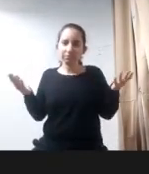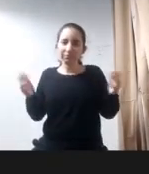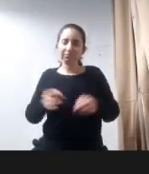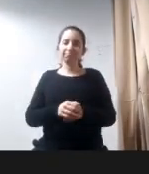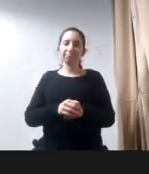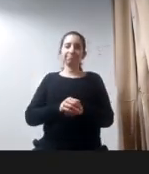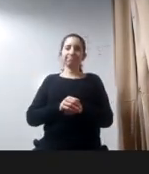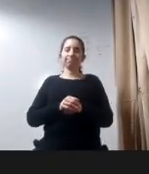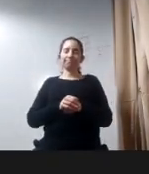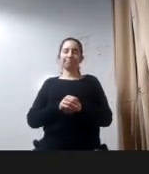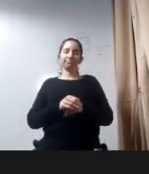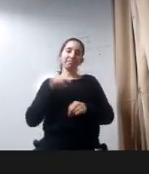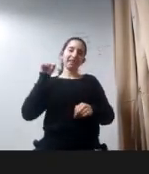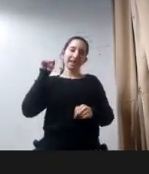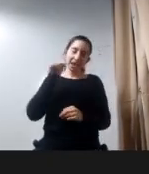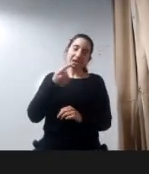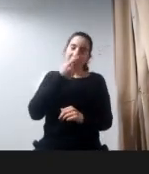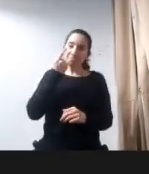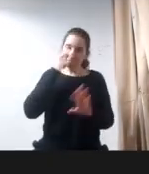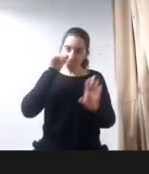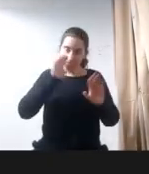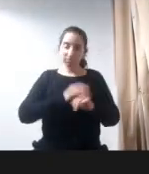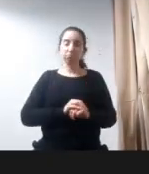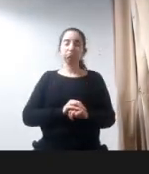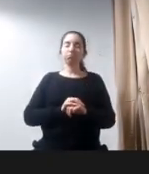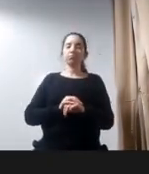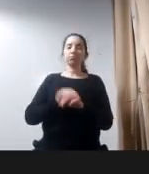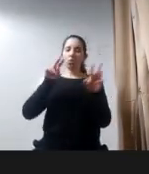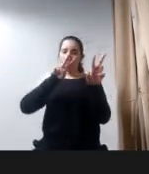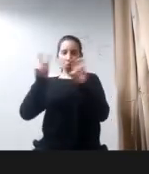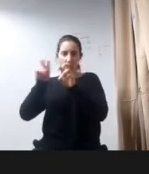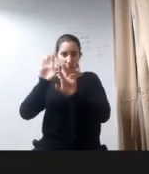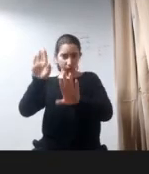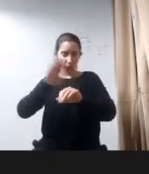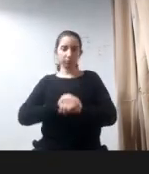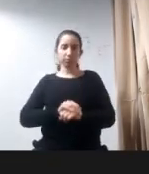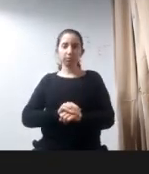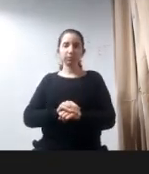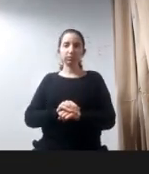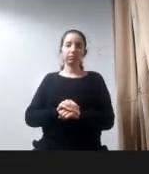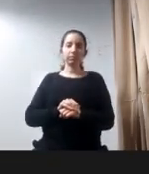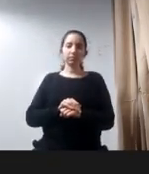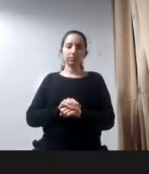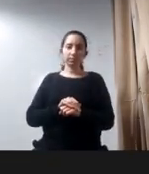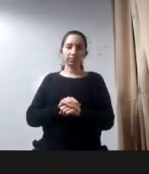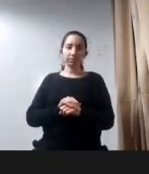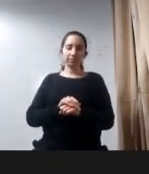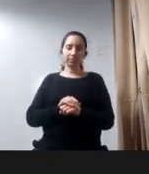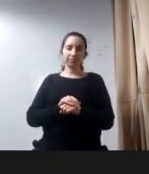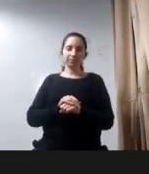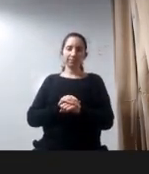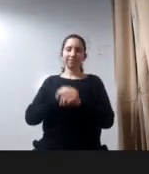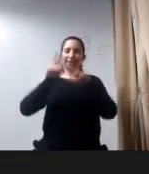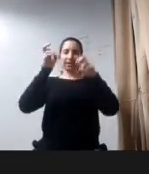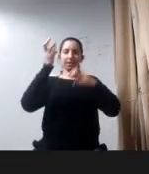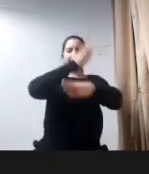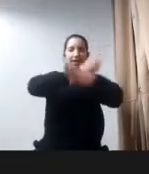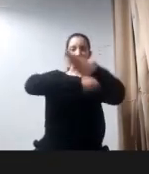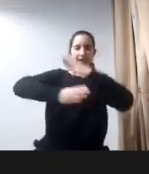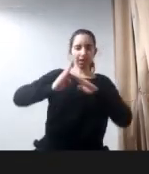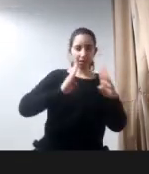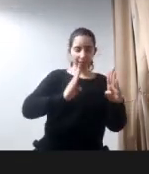Bueno, eso, y aparte del comentario que habían hecho sobre la idea de profundizar en la discusión sobre